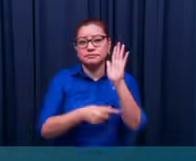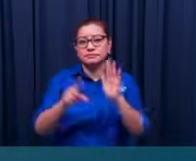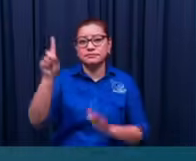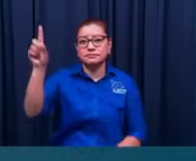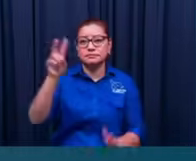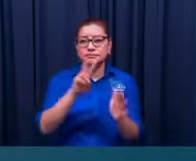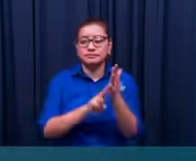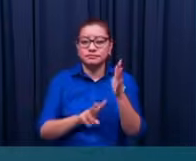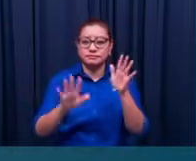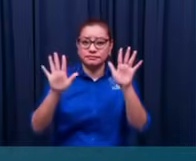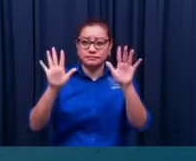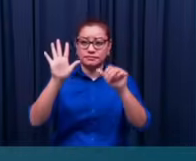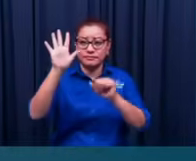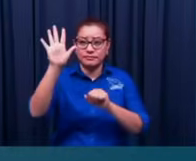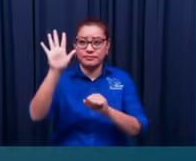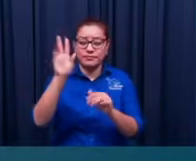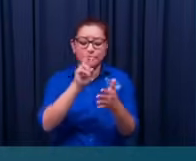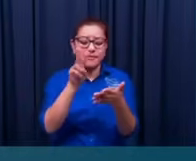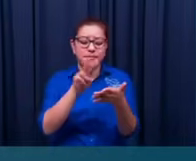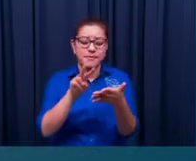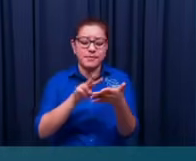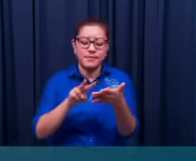¿verdad? Va, leámoslo pues.